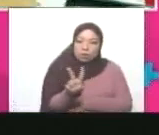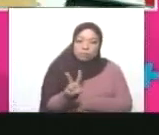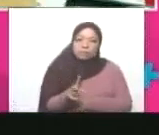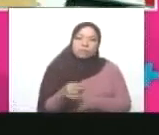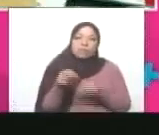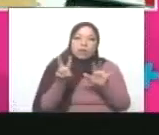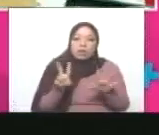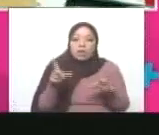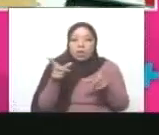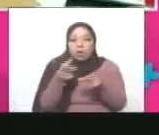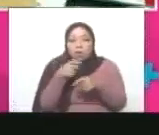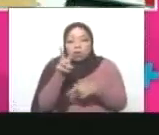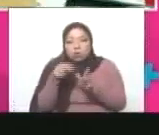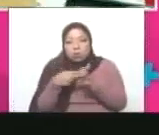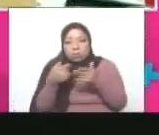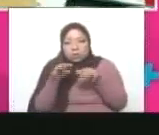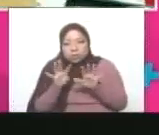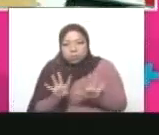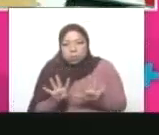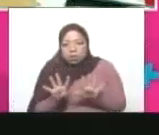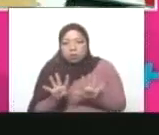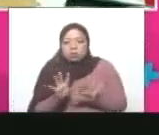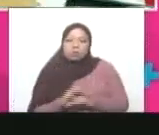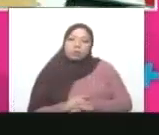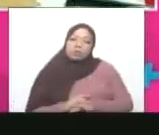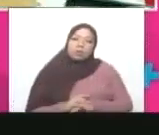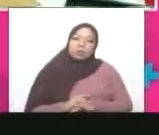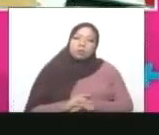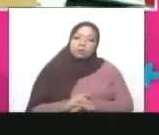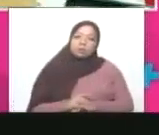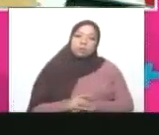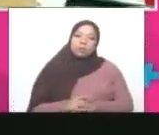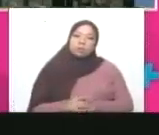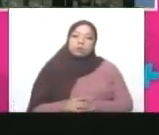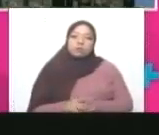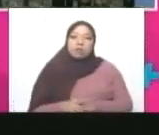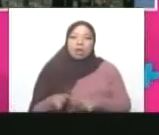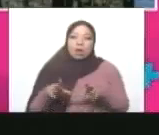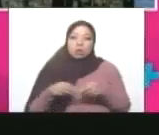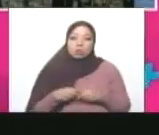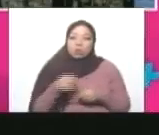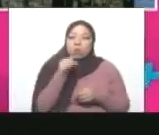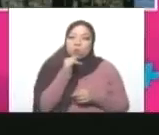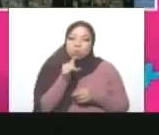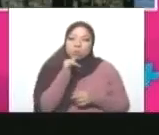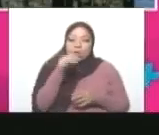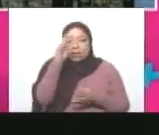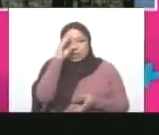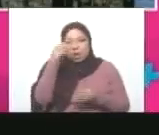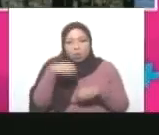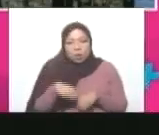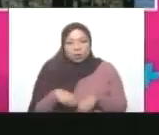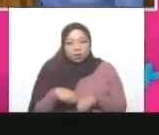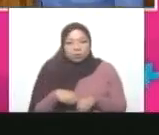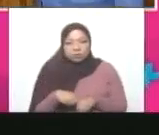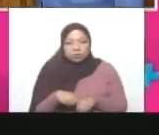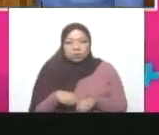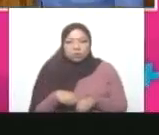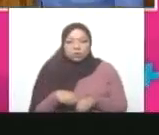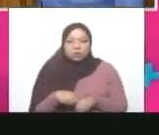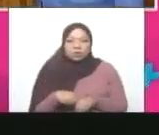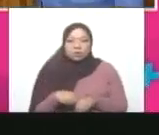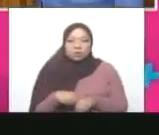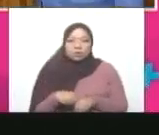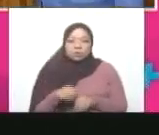7 de agosto de 2019, el jefe de Comando Sur del Pentágono, almirante Craig Feller, ¿se acuerdan? ¿Ah? Antes